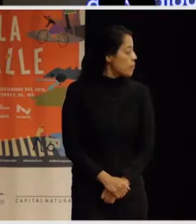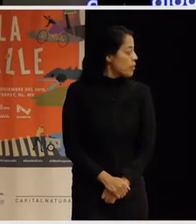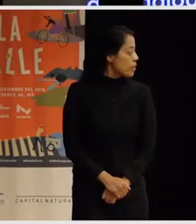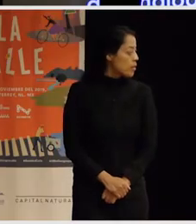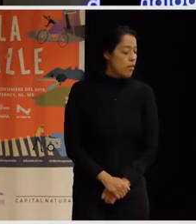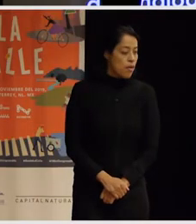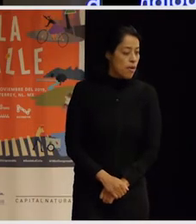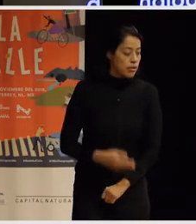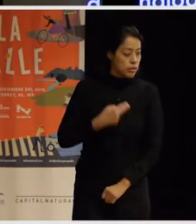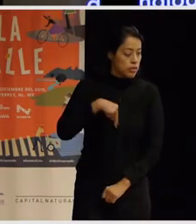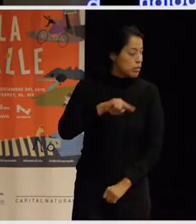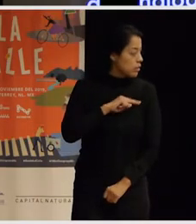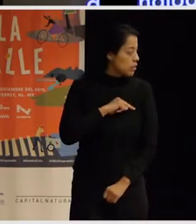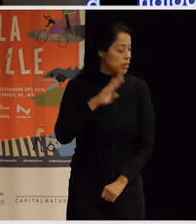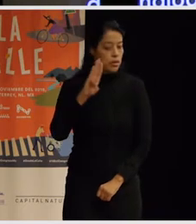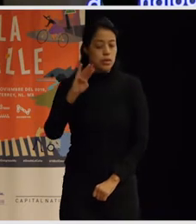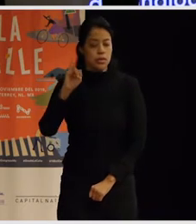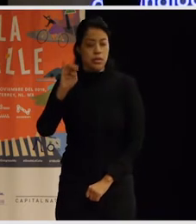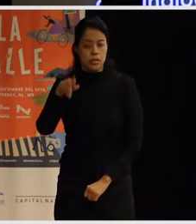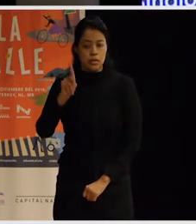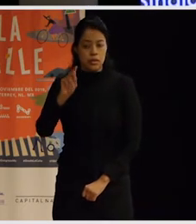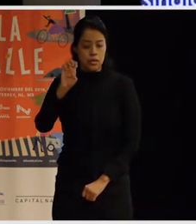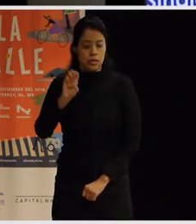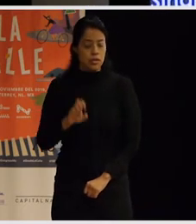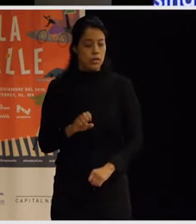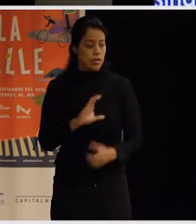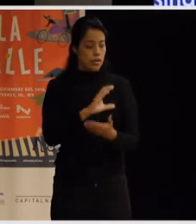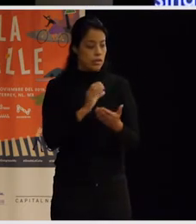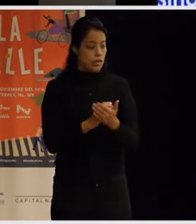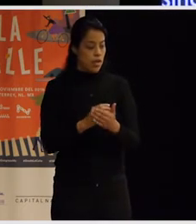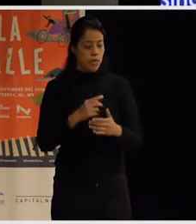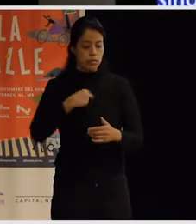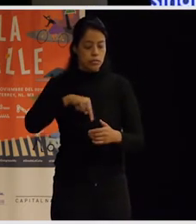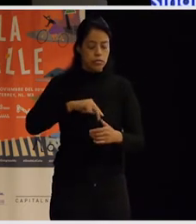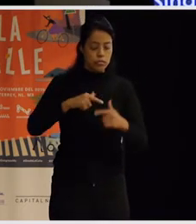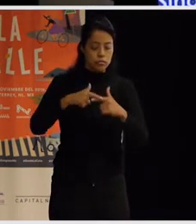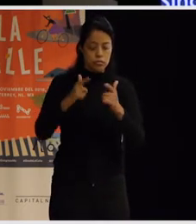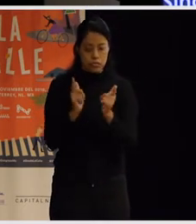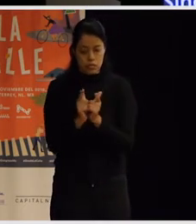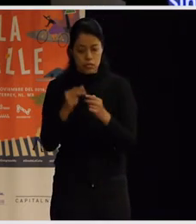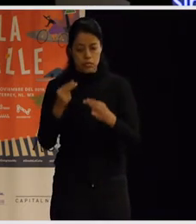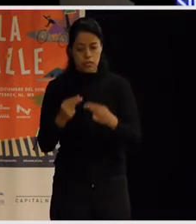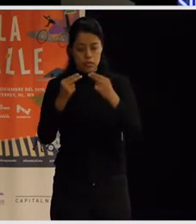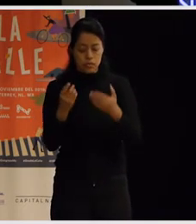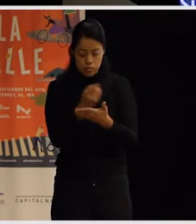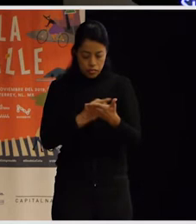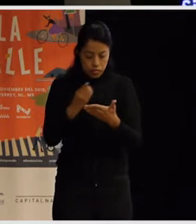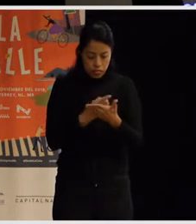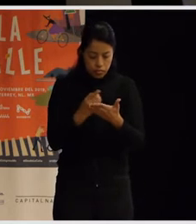bueno pues somos que somos de bike en cities somos una consultoría de movilidad urbana sustentable y espacio público diseñamos un modelo híbrido